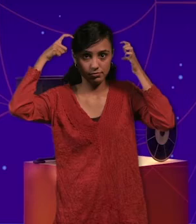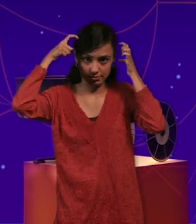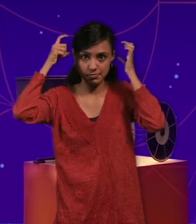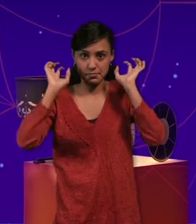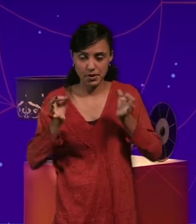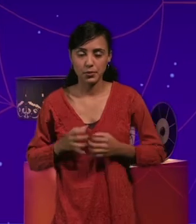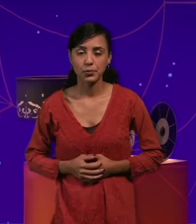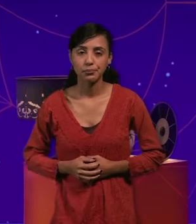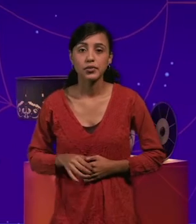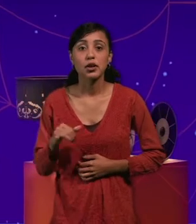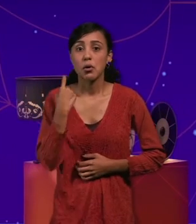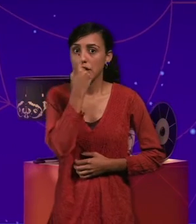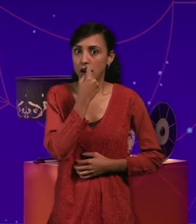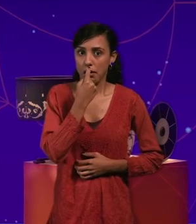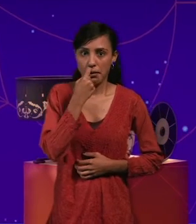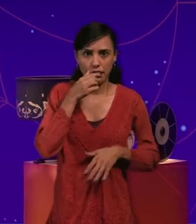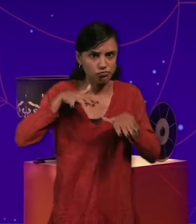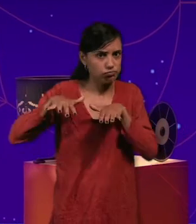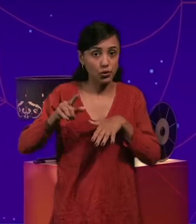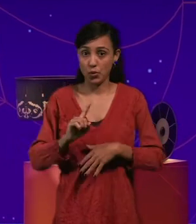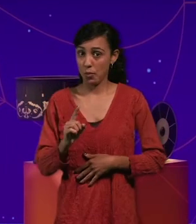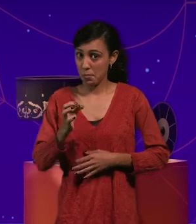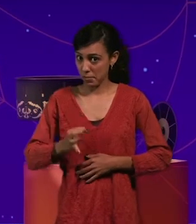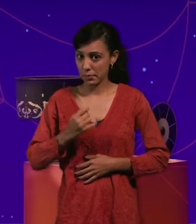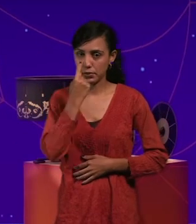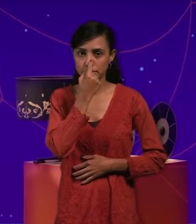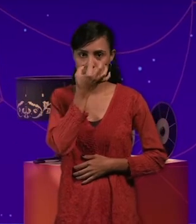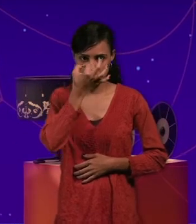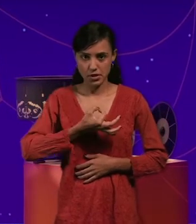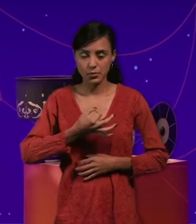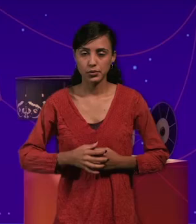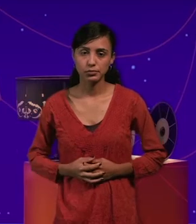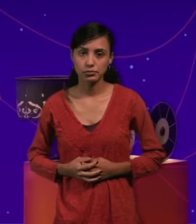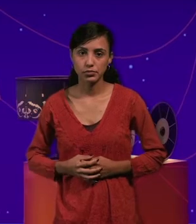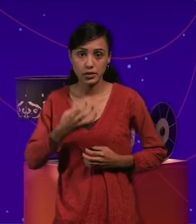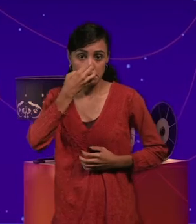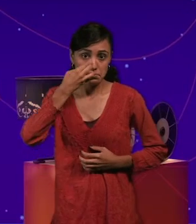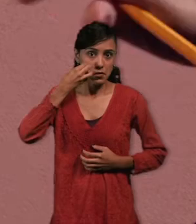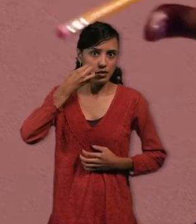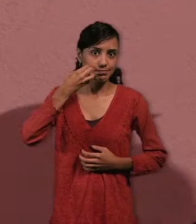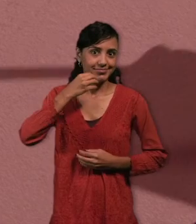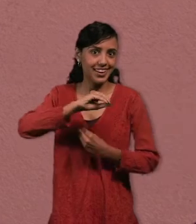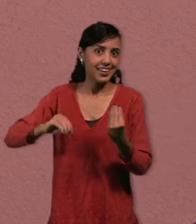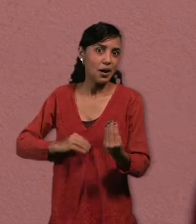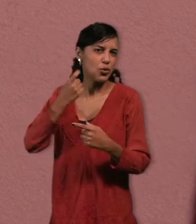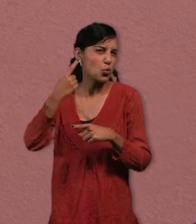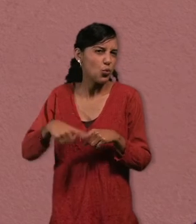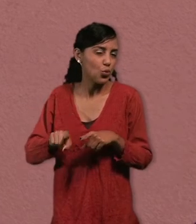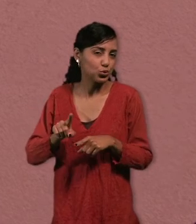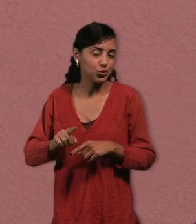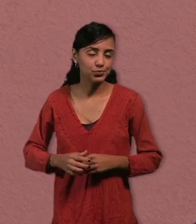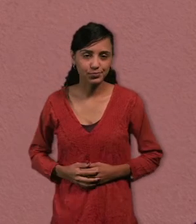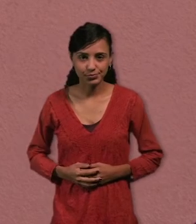cuerpo. La nariz no se mueve de lugar en la cara porque entonces el personaje se nos va de diseño y es otro personaje que estamos representando.